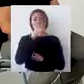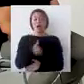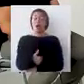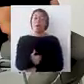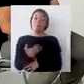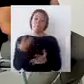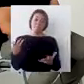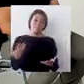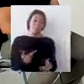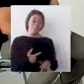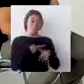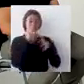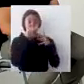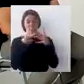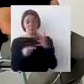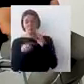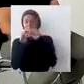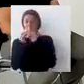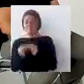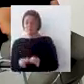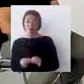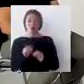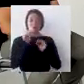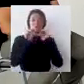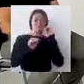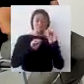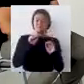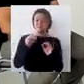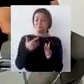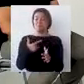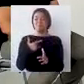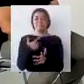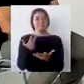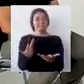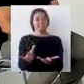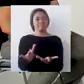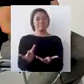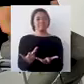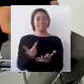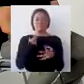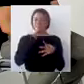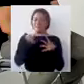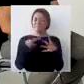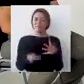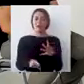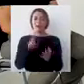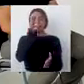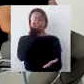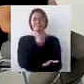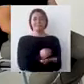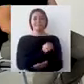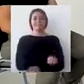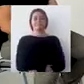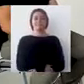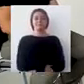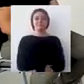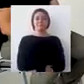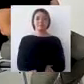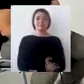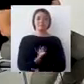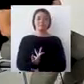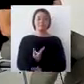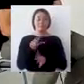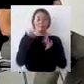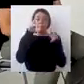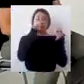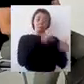distintos trazos, distintas formas de contar la historia, ahí desde el cómic. Jorge, ¿cómo se juega el juego de